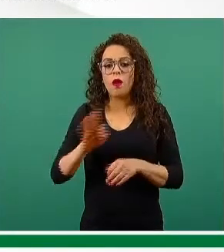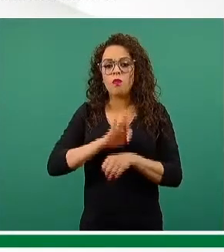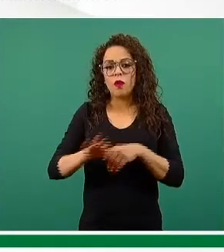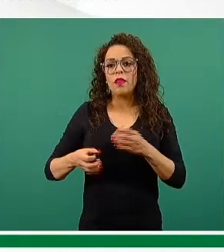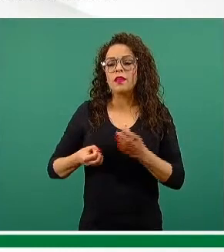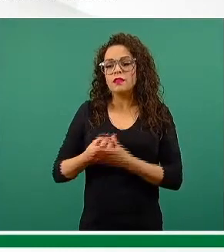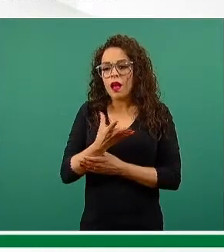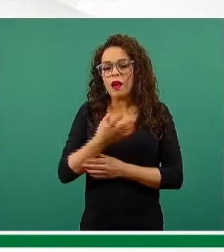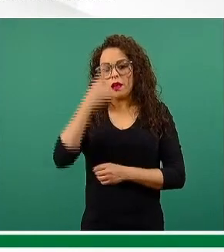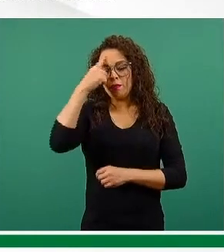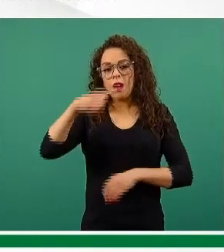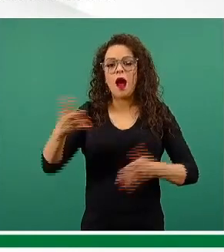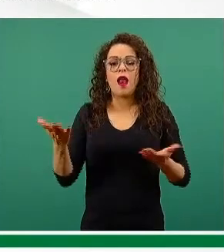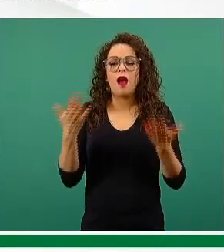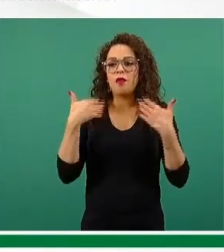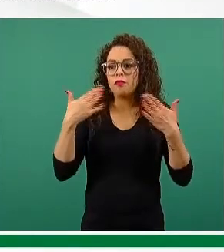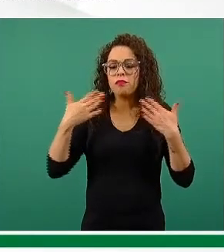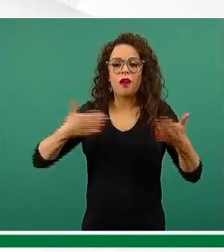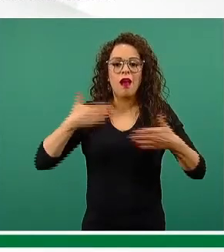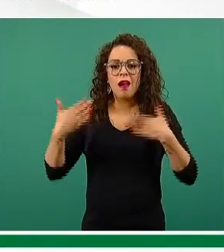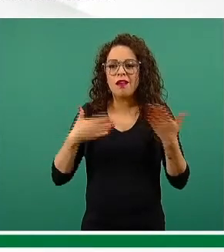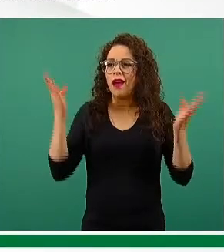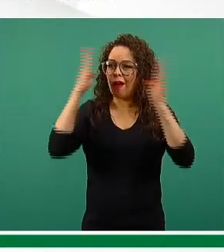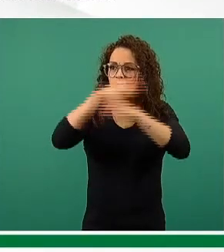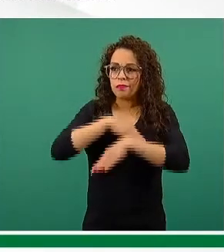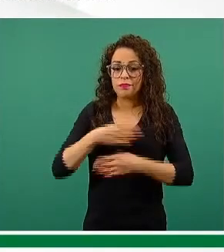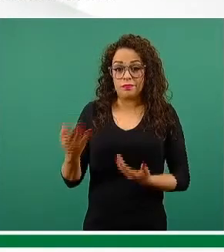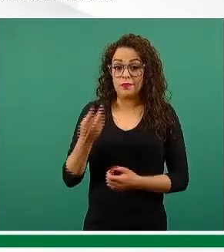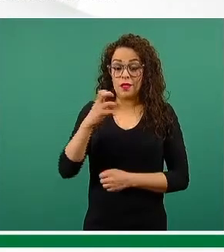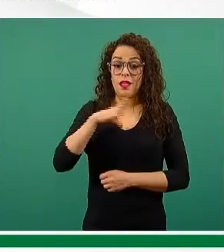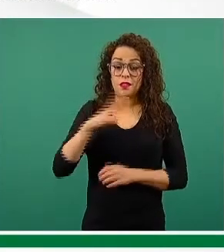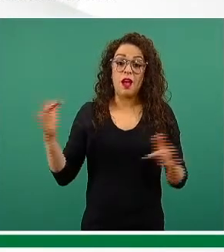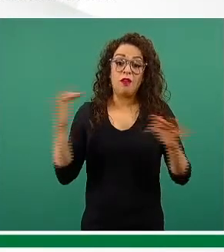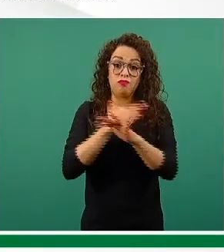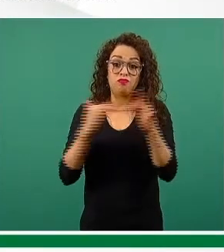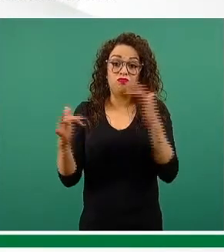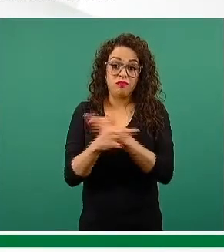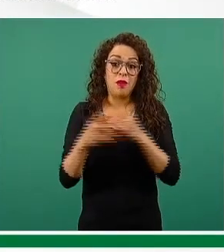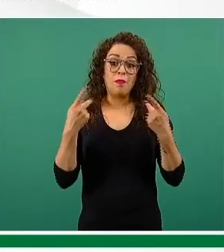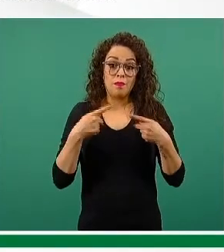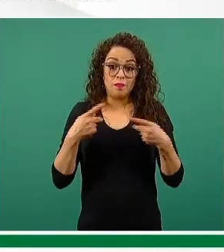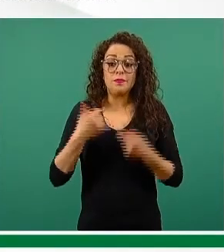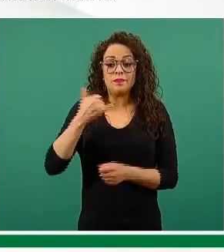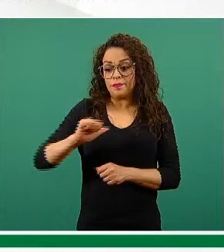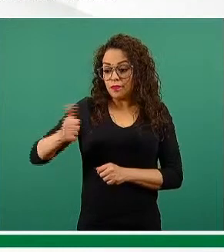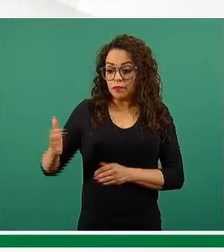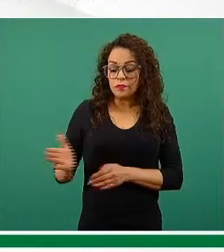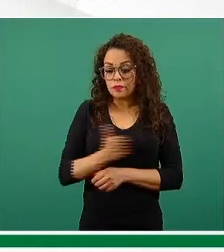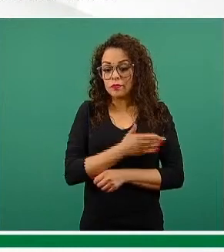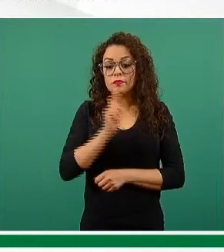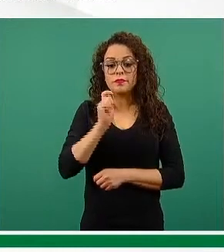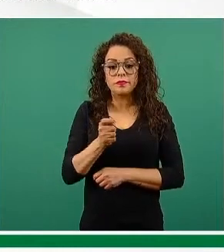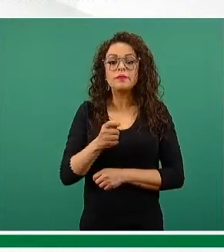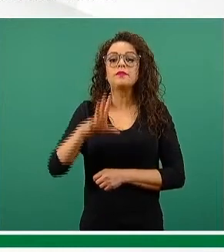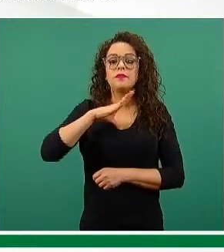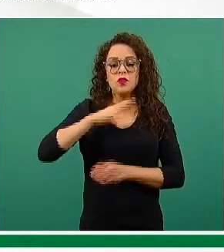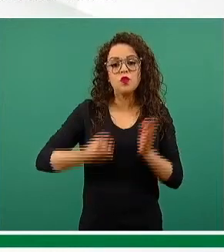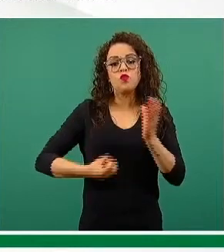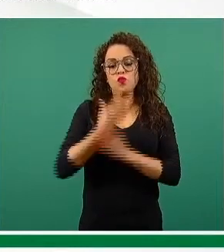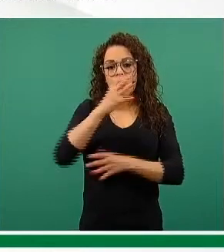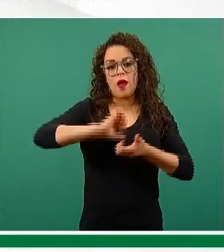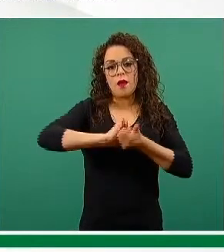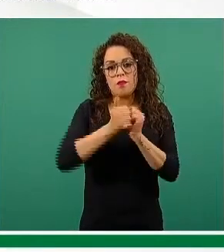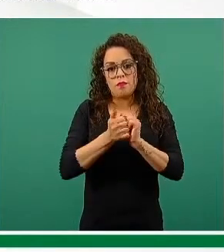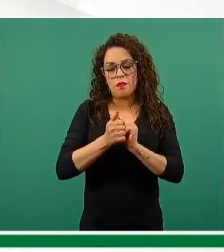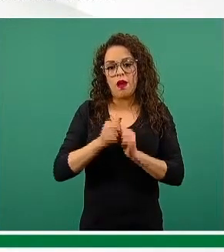educativas, y esto genera movilidad. Y tenemos también el tema de las nuevas variantes. Entonces no debemos de confiarnos.